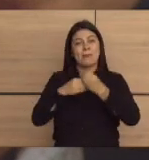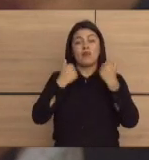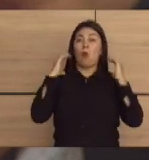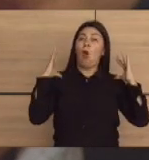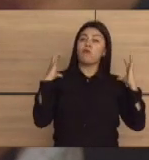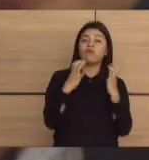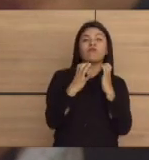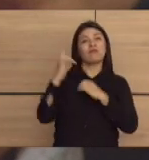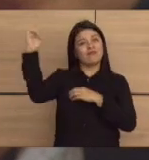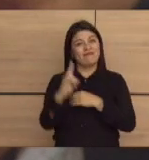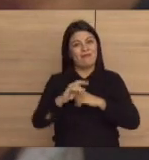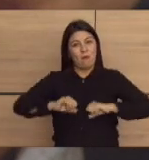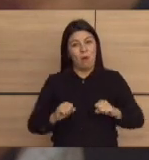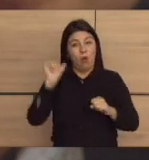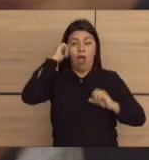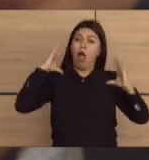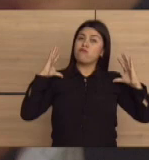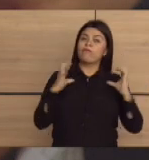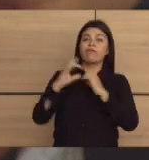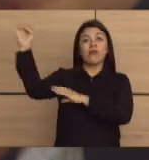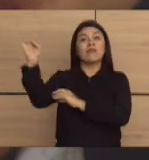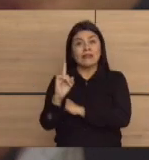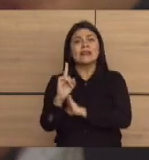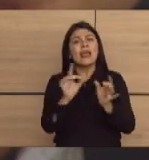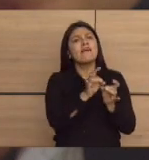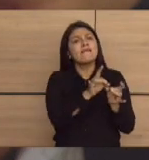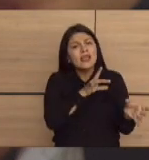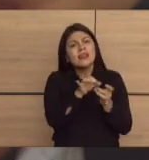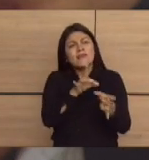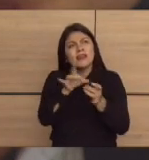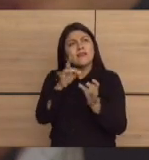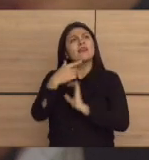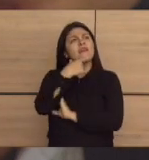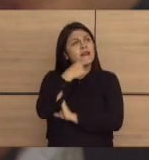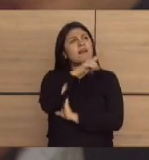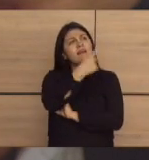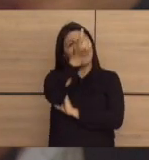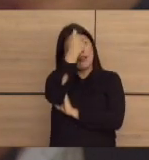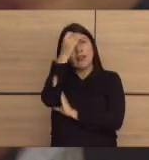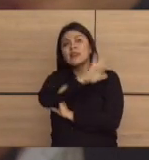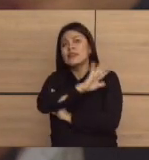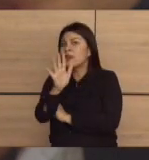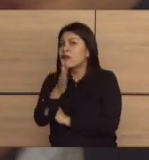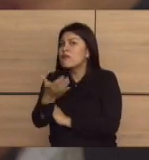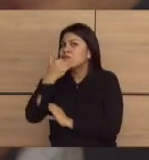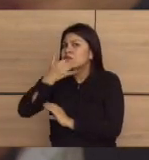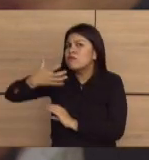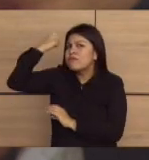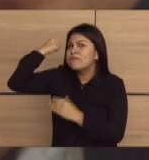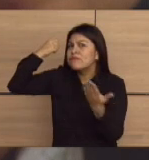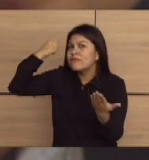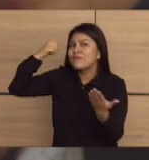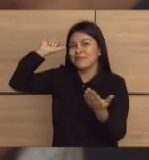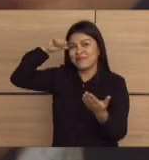Bogotá. Pero a esos hechos y a esas fechas los antecedieron temas tan importantes como el Congreso